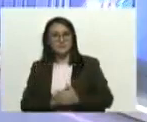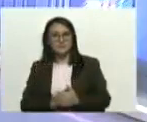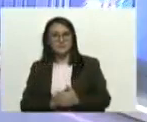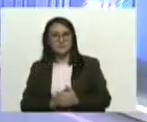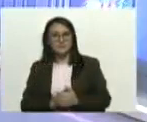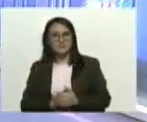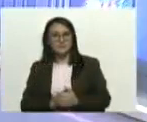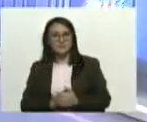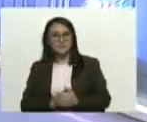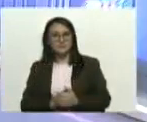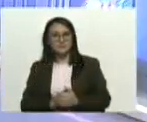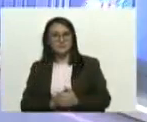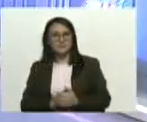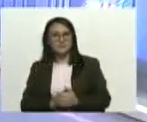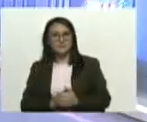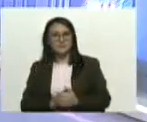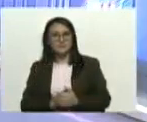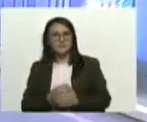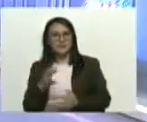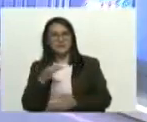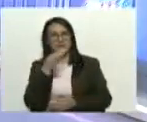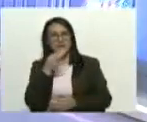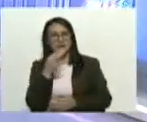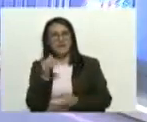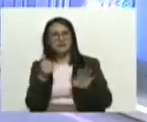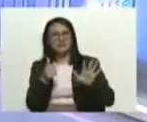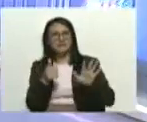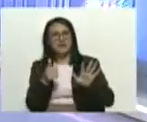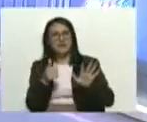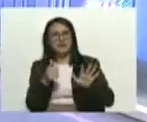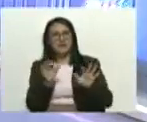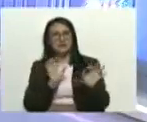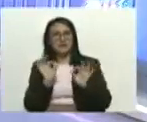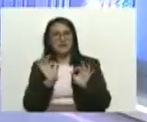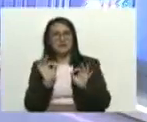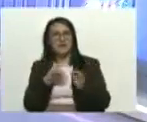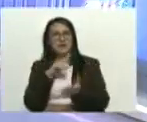Función que repite esta tarde a las 6 en el Teatro Nacional.